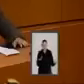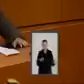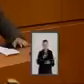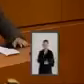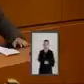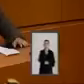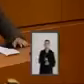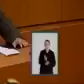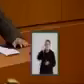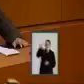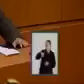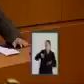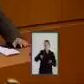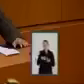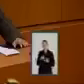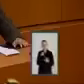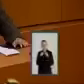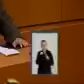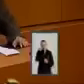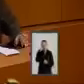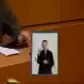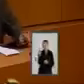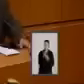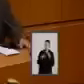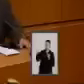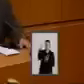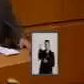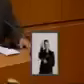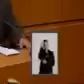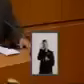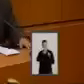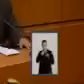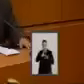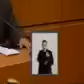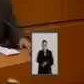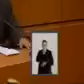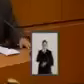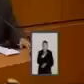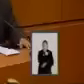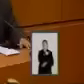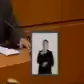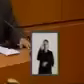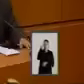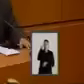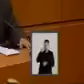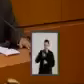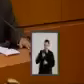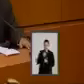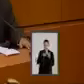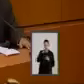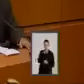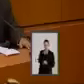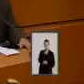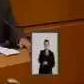a la Junta de Sabios. Les dijimos, escuchen lo que señalaba el general Morelos. La Junta